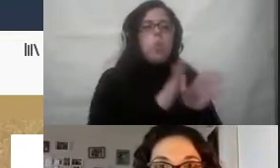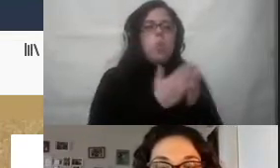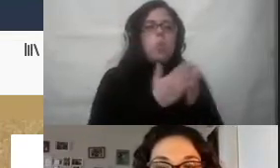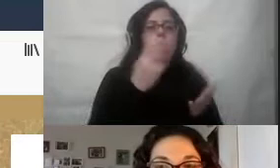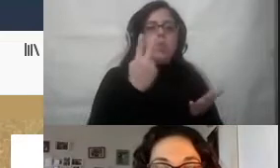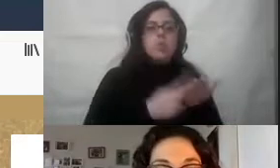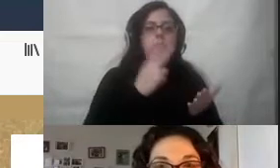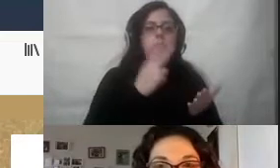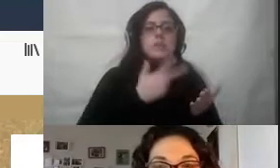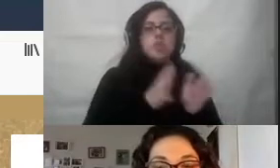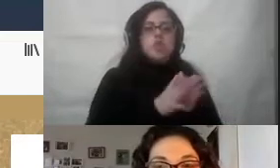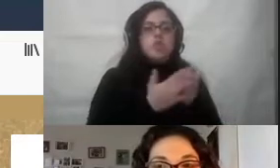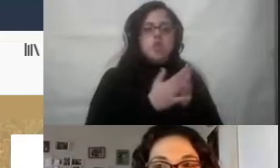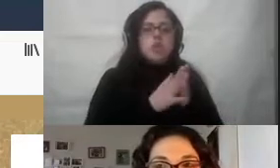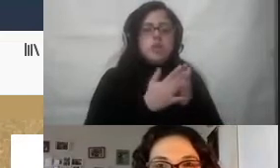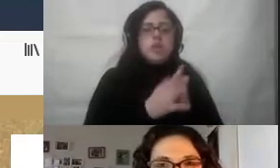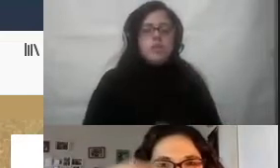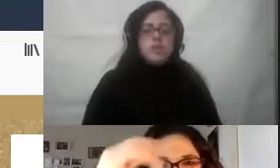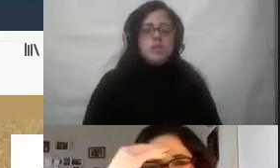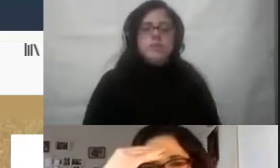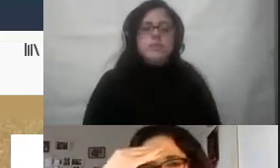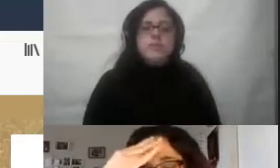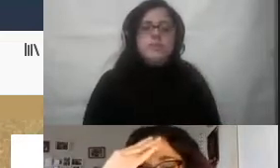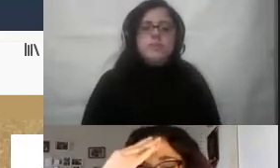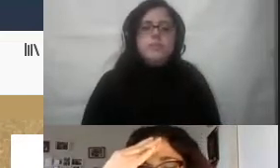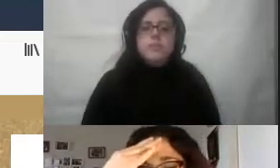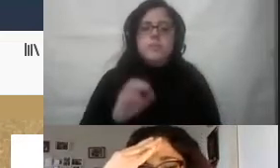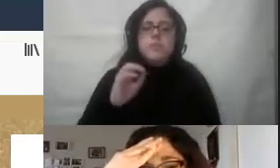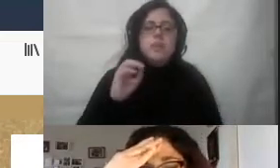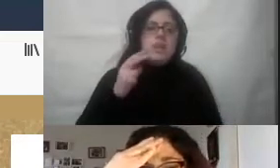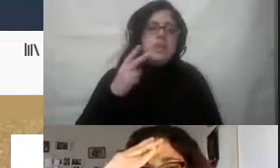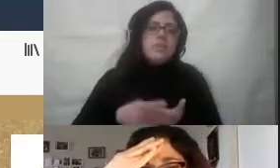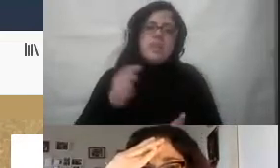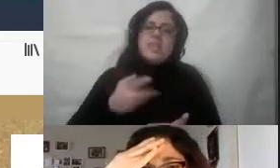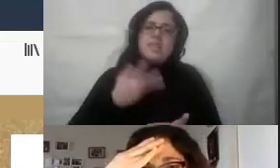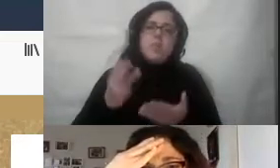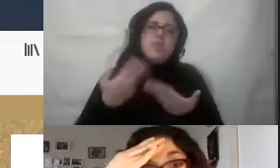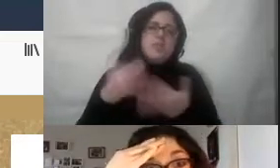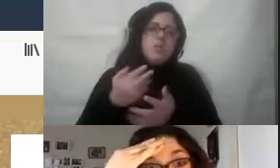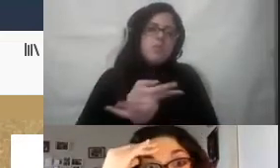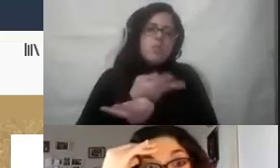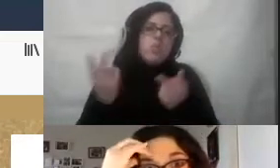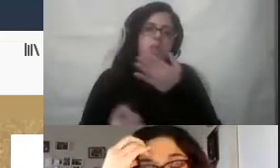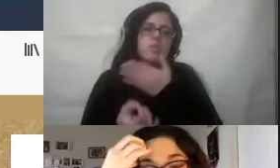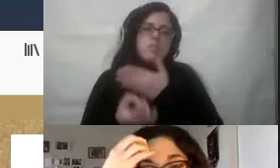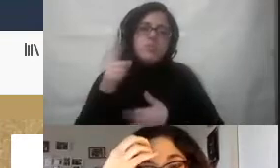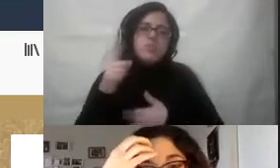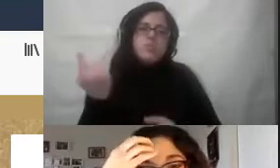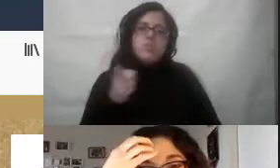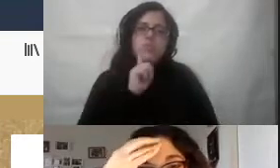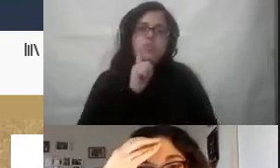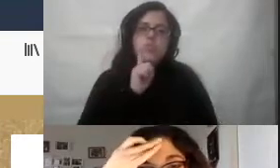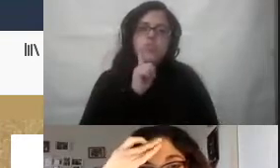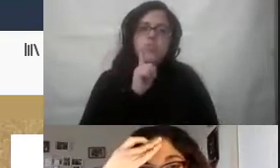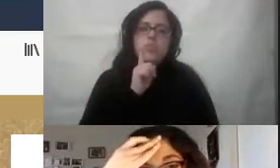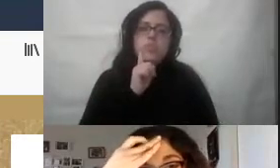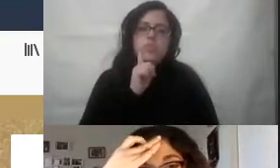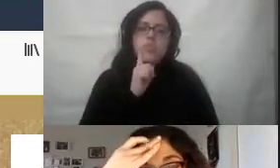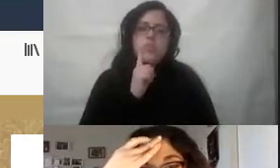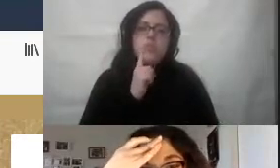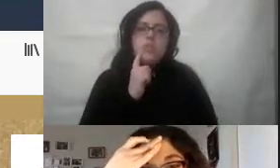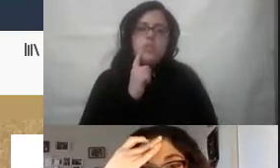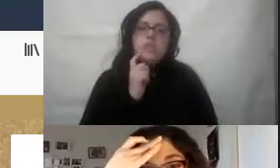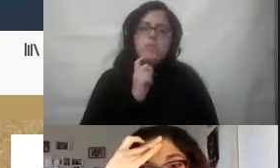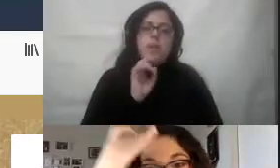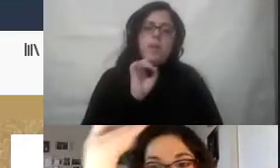2018, del 2019 publicado en realidad. Lo tenemos por si acaso para mandarlo,